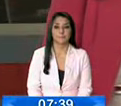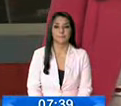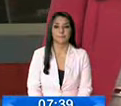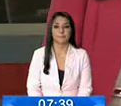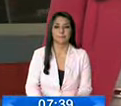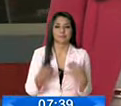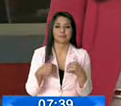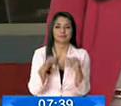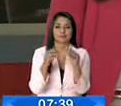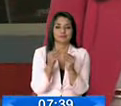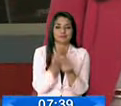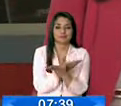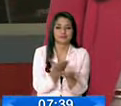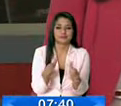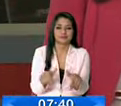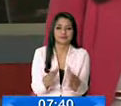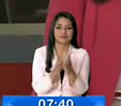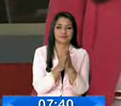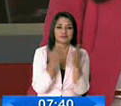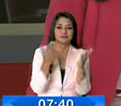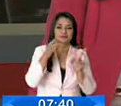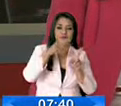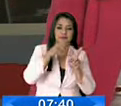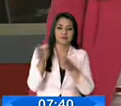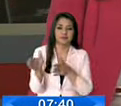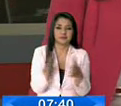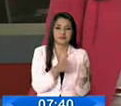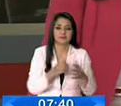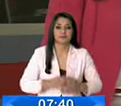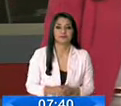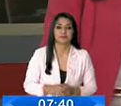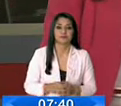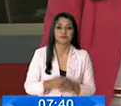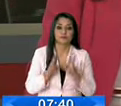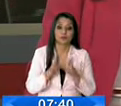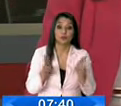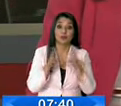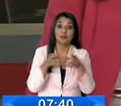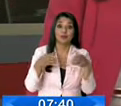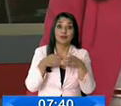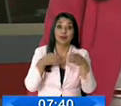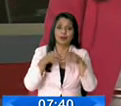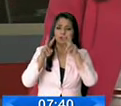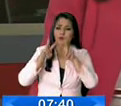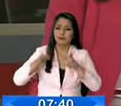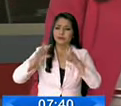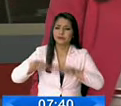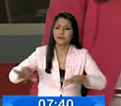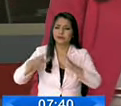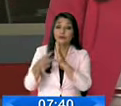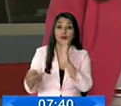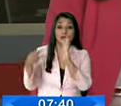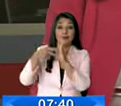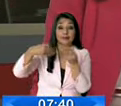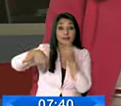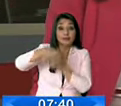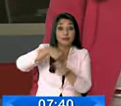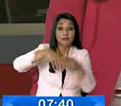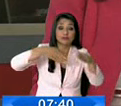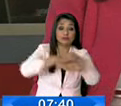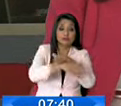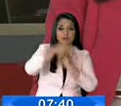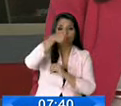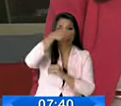Seguimos con más información aquí en el Comercio TV. Les contamos que la unidad de lavado de activos efectuó varios allanamientos en Santo Domingo. Existió